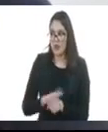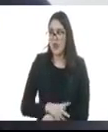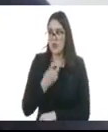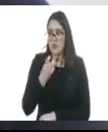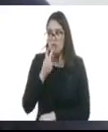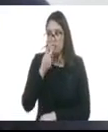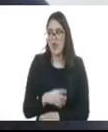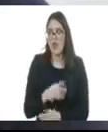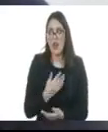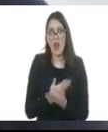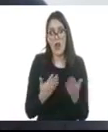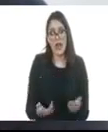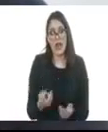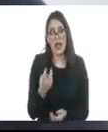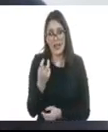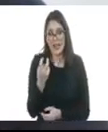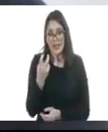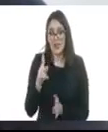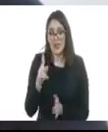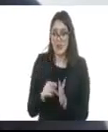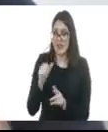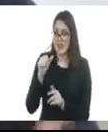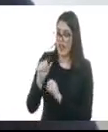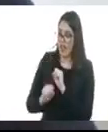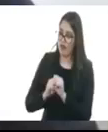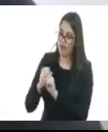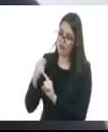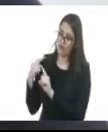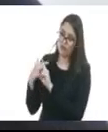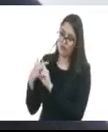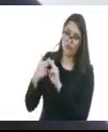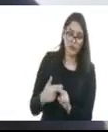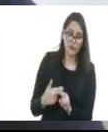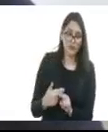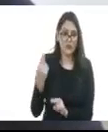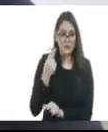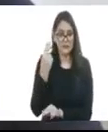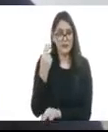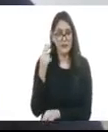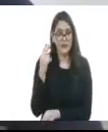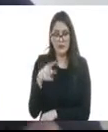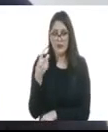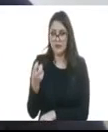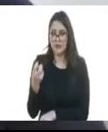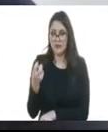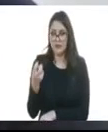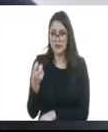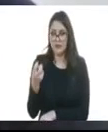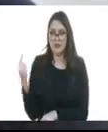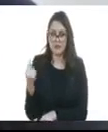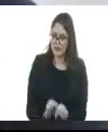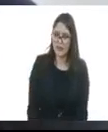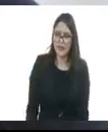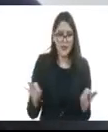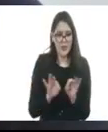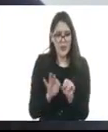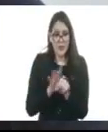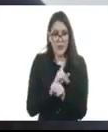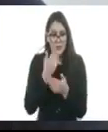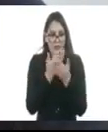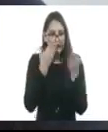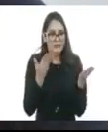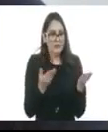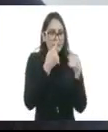certamen 16 es importante, porque en condiciones distintas finalmente